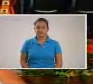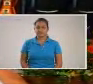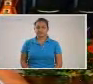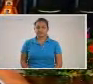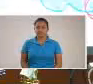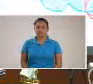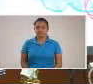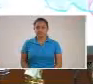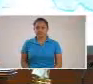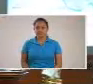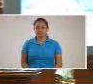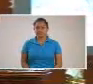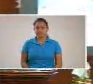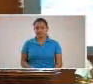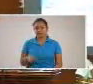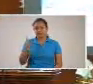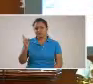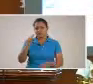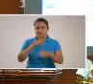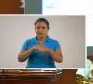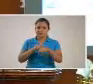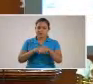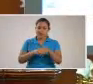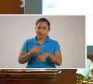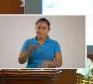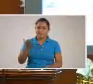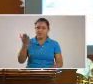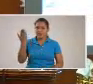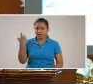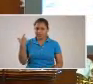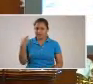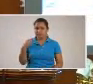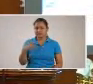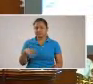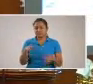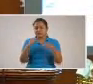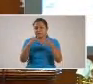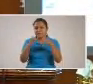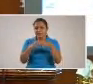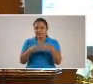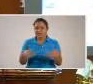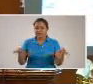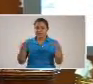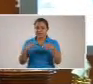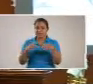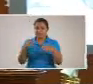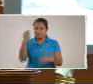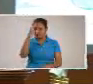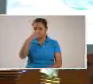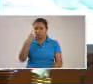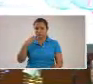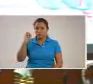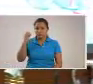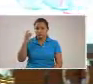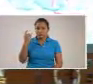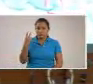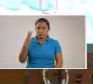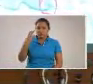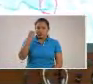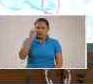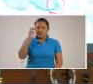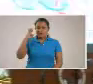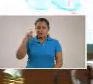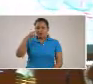ucraniano, y en ese tiempo era parte todavía de la Unión Soviética. Entonces, después de la caída